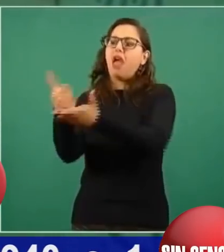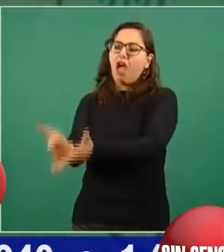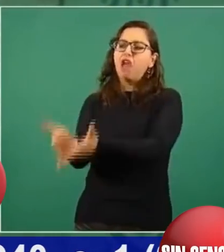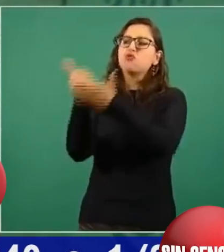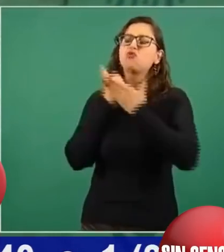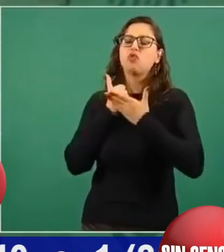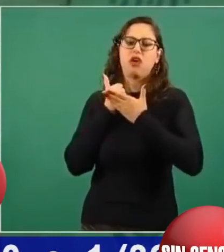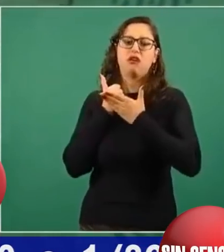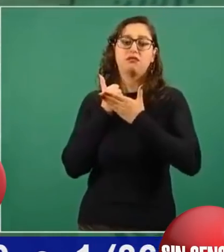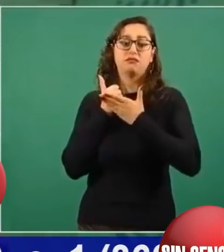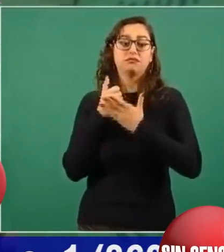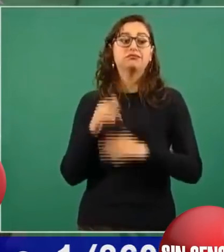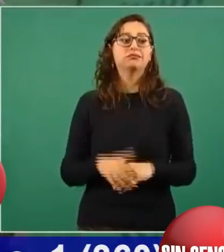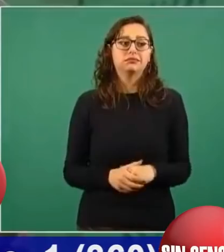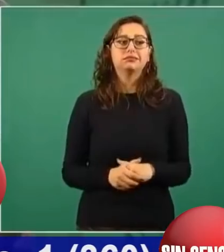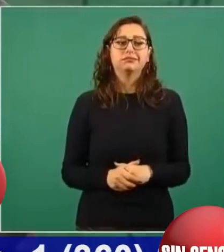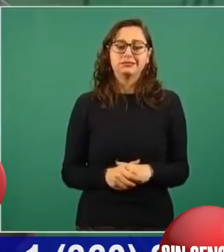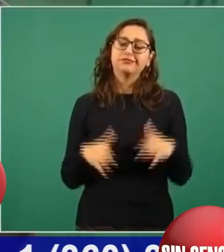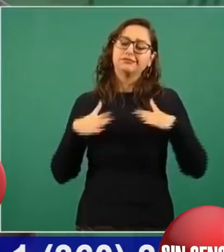al pueblo. El pueblo es sabio,